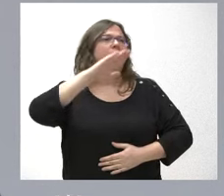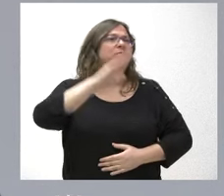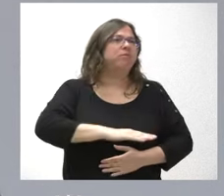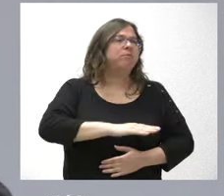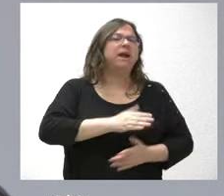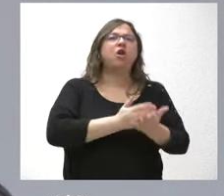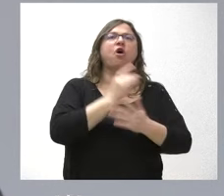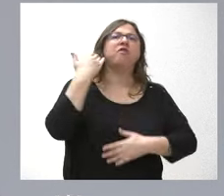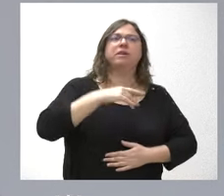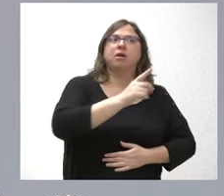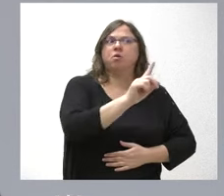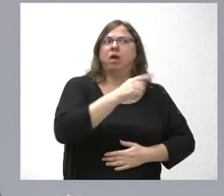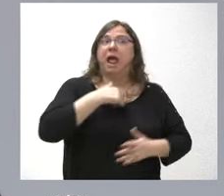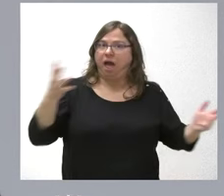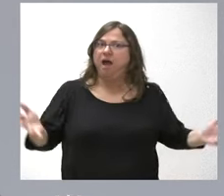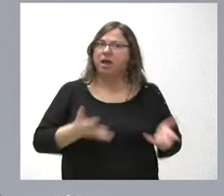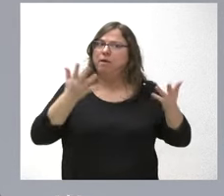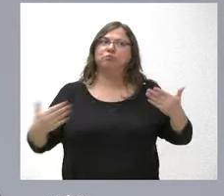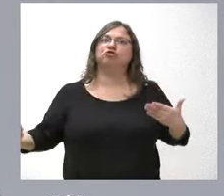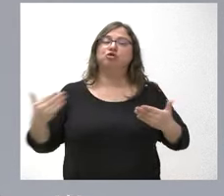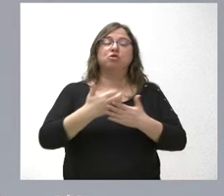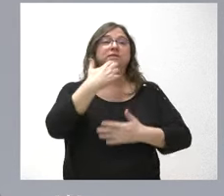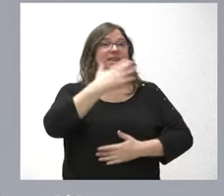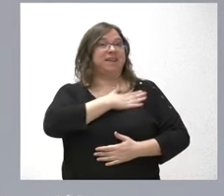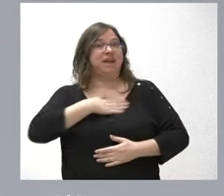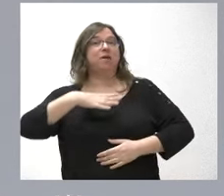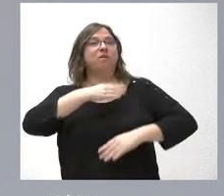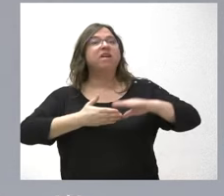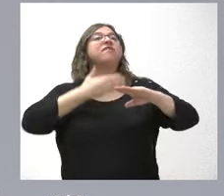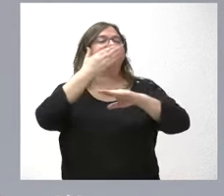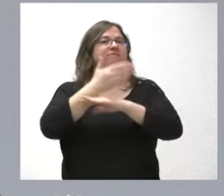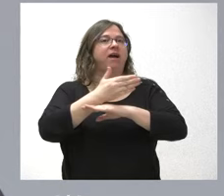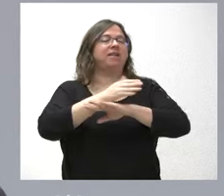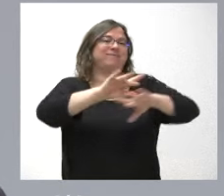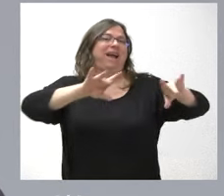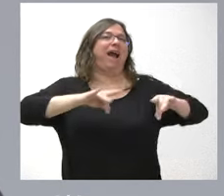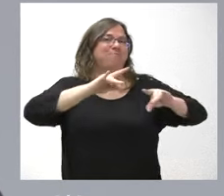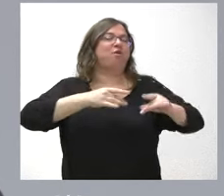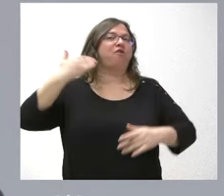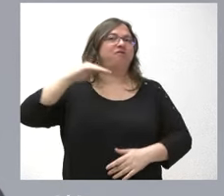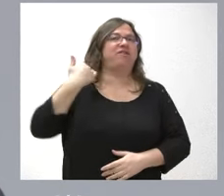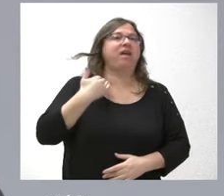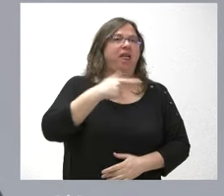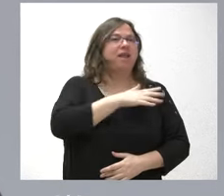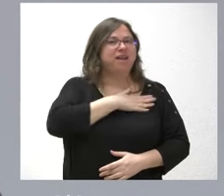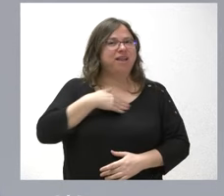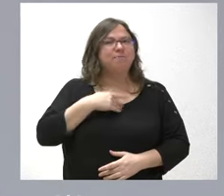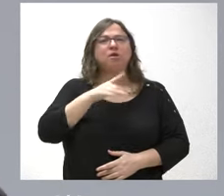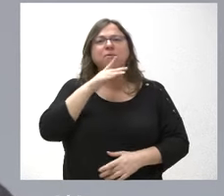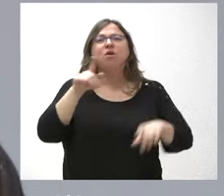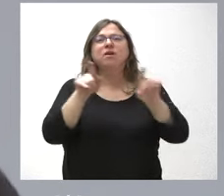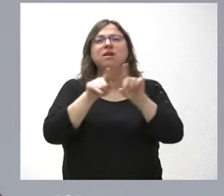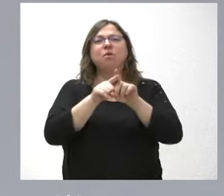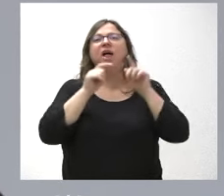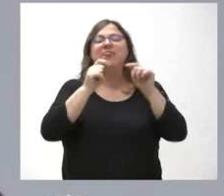campa de Villalar. Animamos a todos los ciudadanos que quieran y puedan a desplazarse a la misma, ni, por supuesto, convertir en